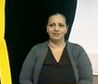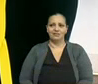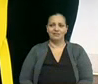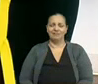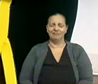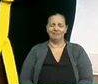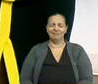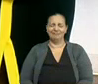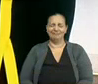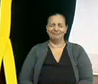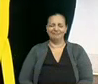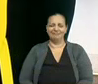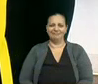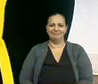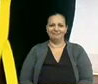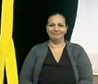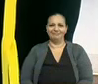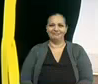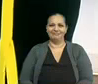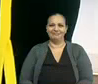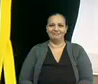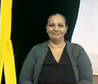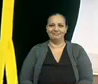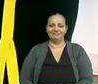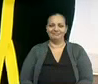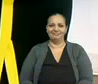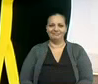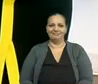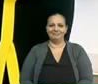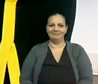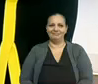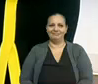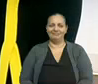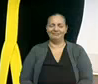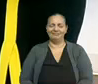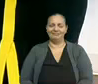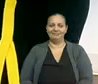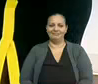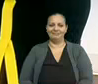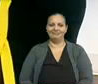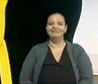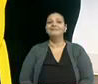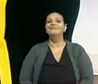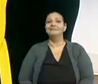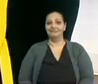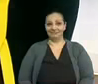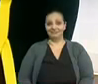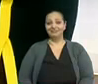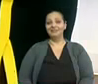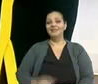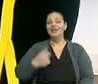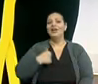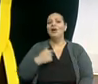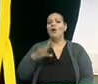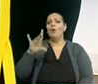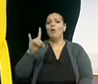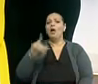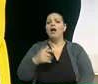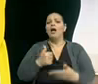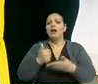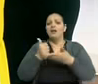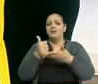O sea, lo capó. Sí, lo saqué, no se ahogó. Se le salió el intestino y yo mismo lo llevé a donde el doctor que se lo